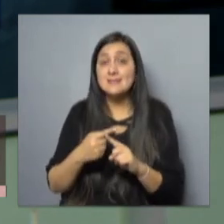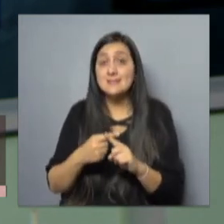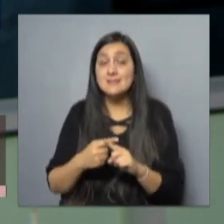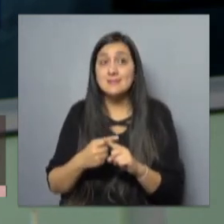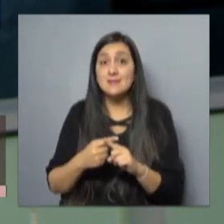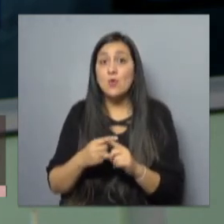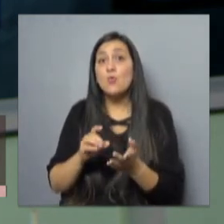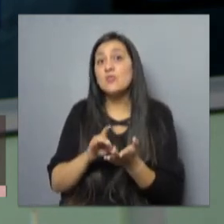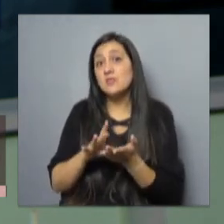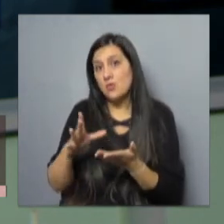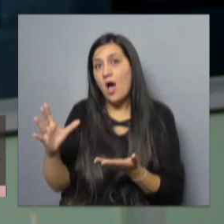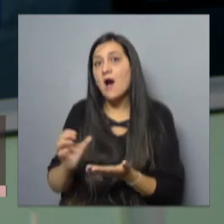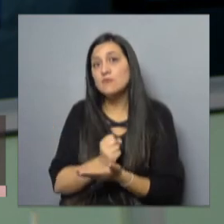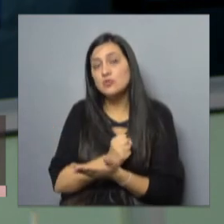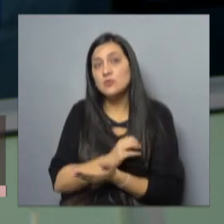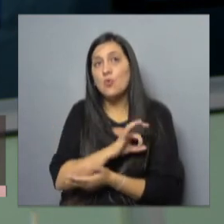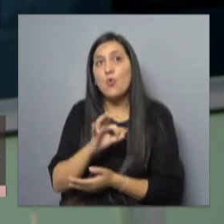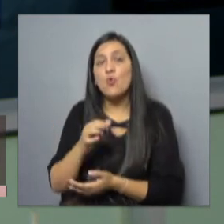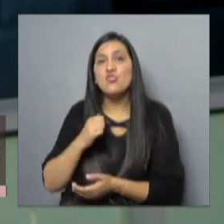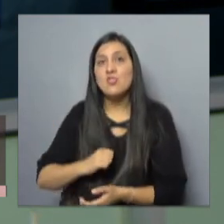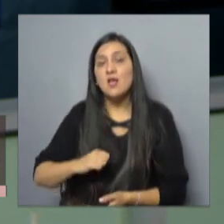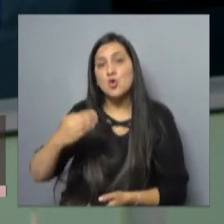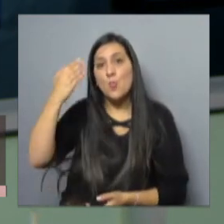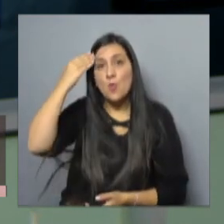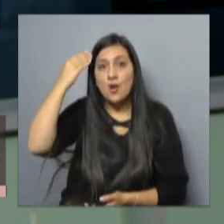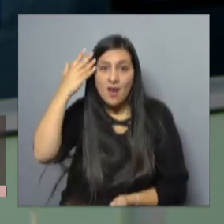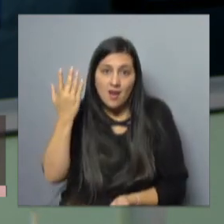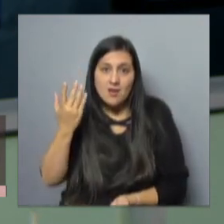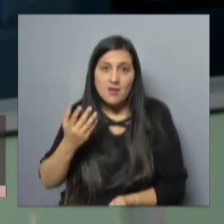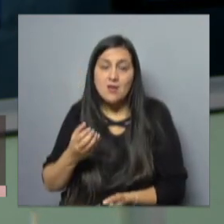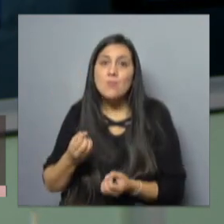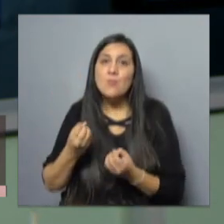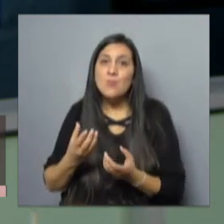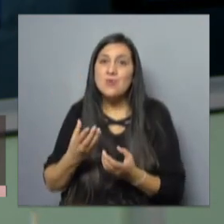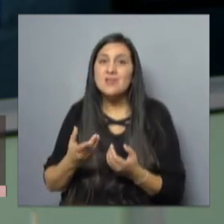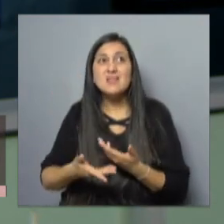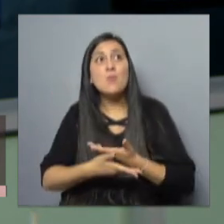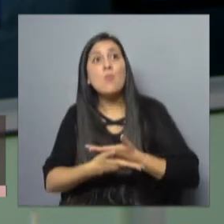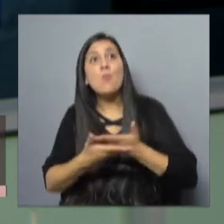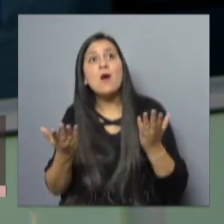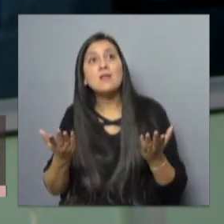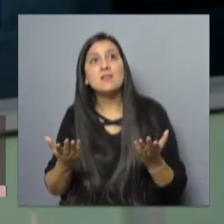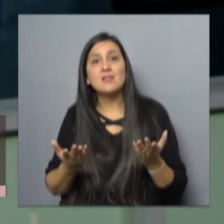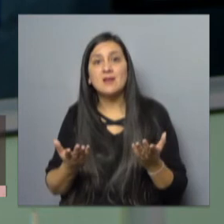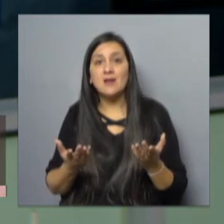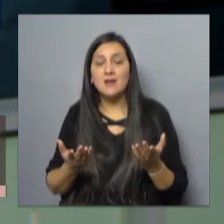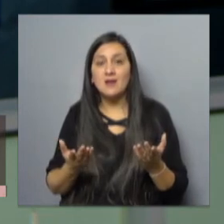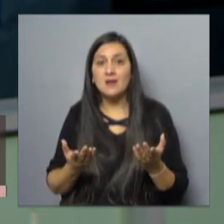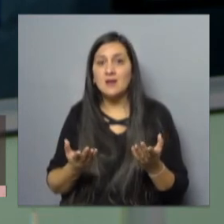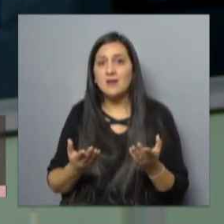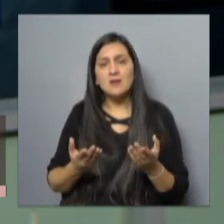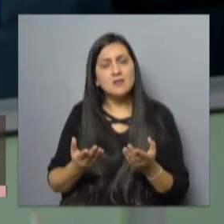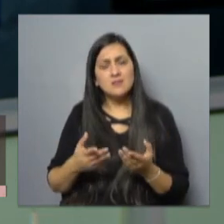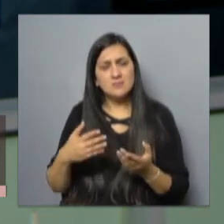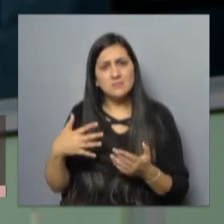despido abusivo un daño moral del trabajador a la trabajadora porque además se expone este a una una dimensión